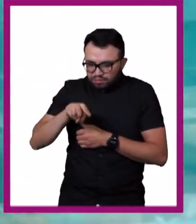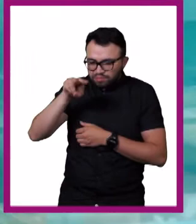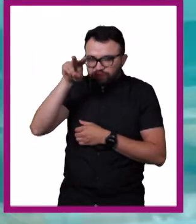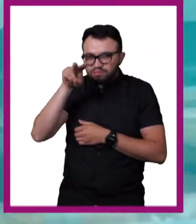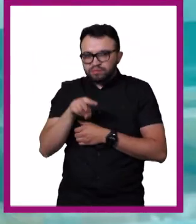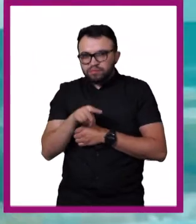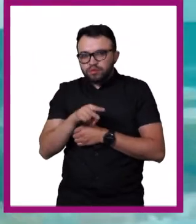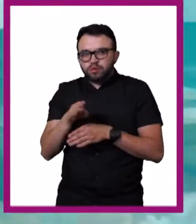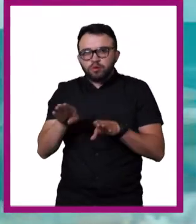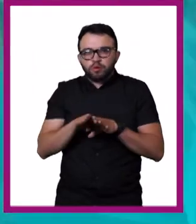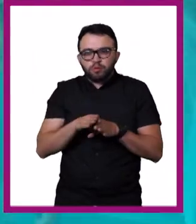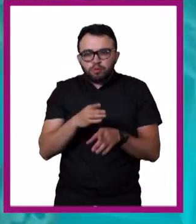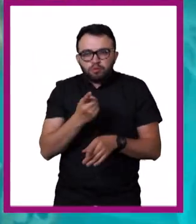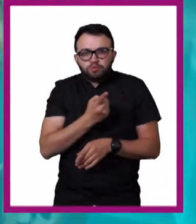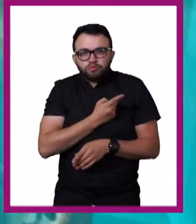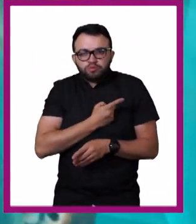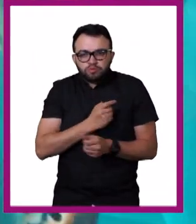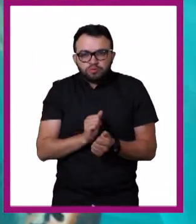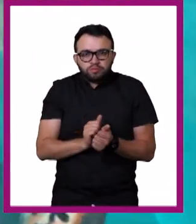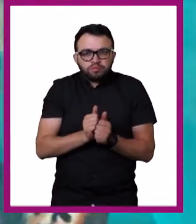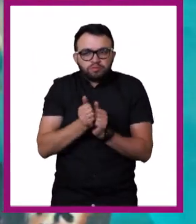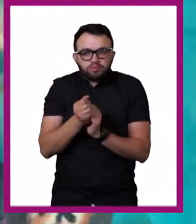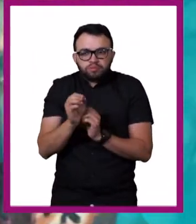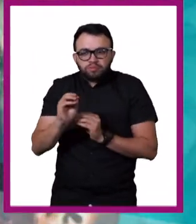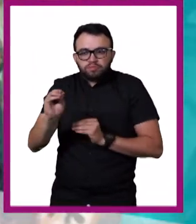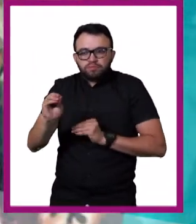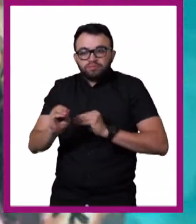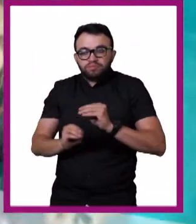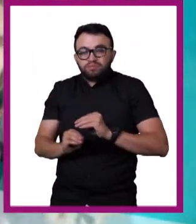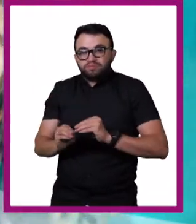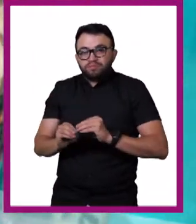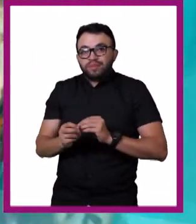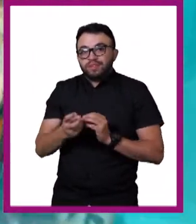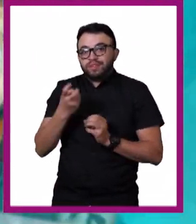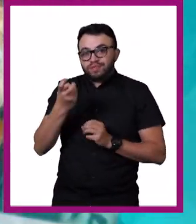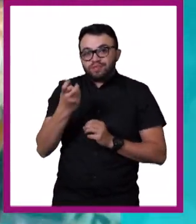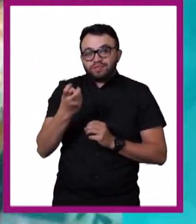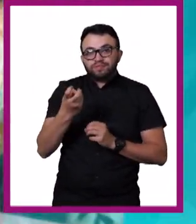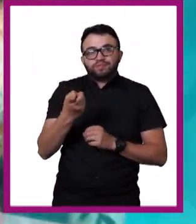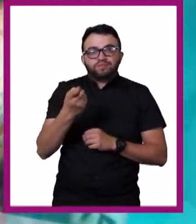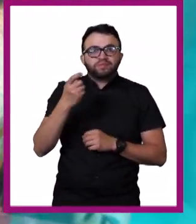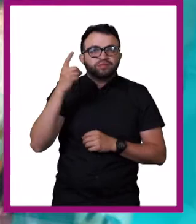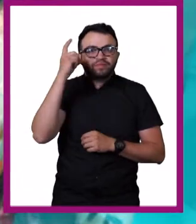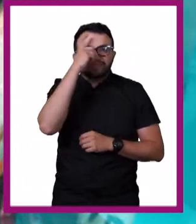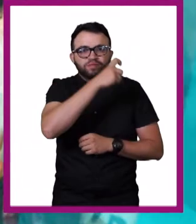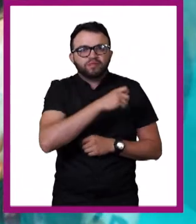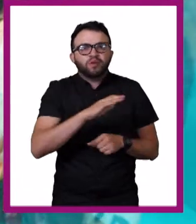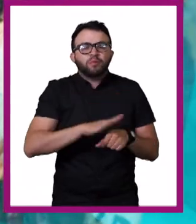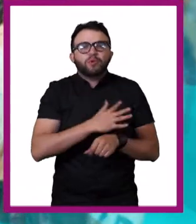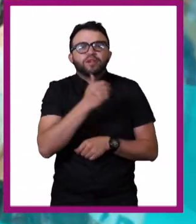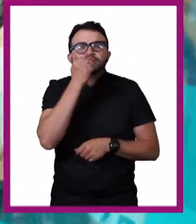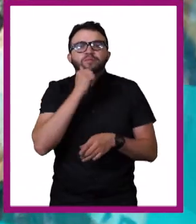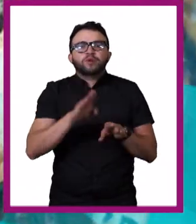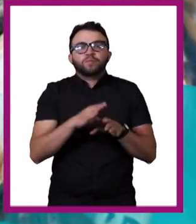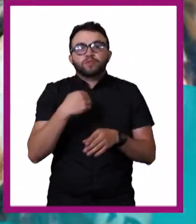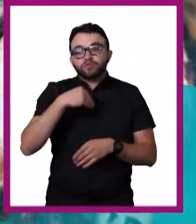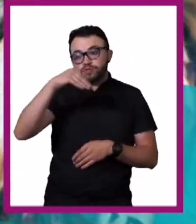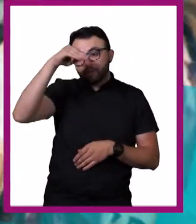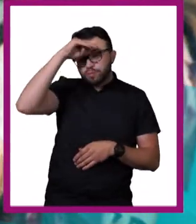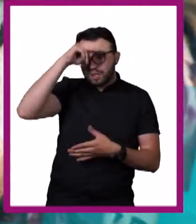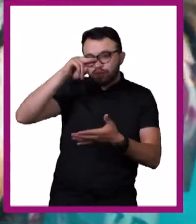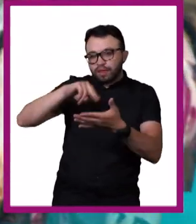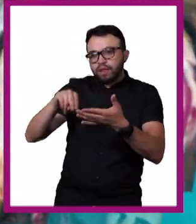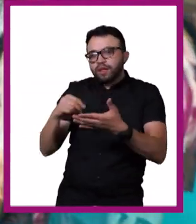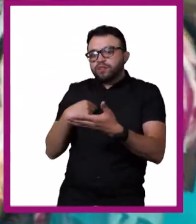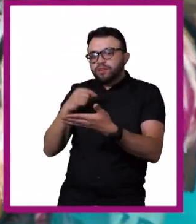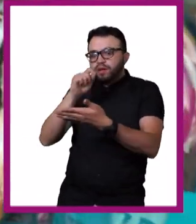cosas tomen su propio sitio. Esa cosa es difícil. Generalmente está uno controlando todo, sobre todo cuando